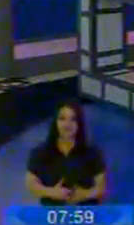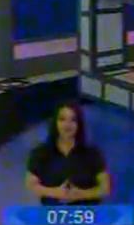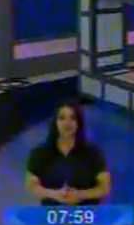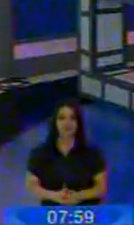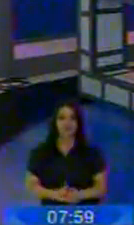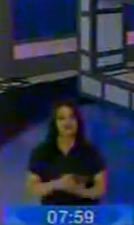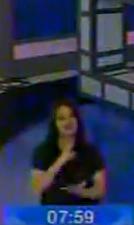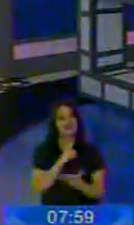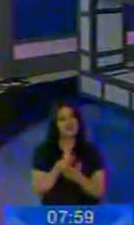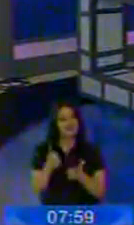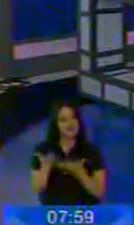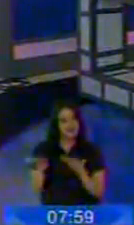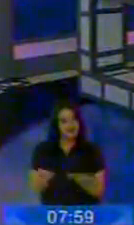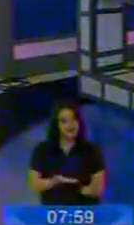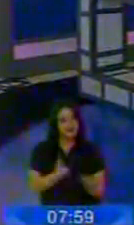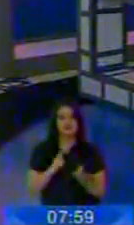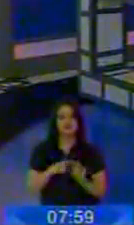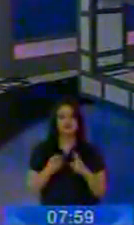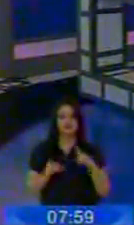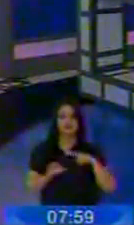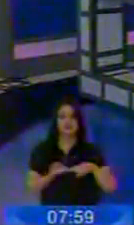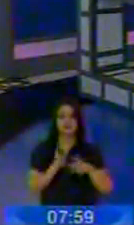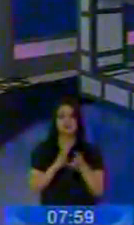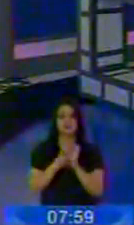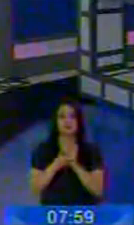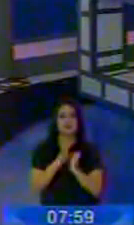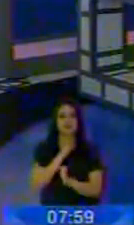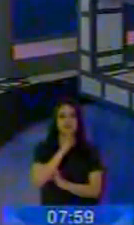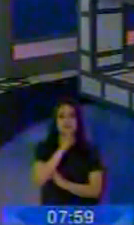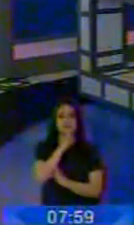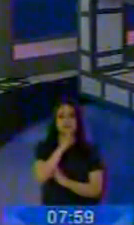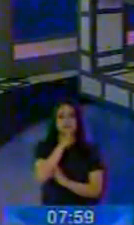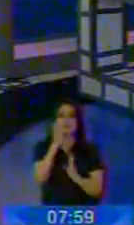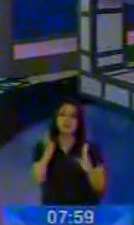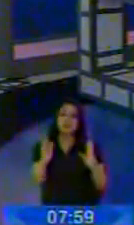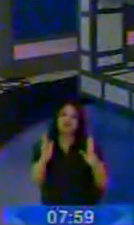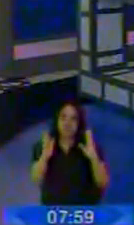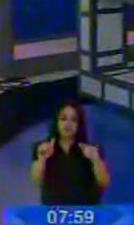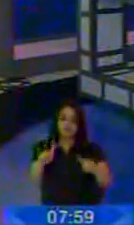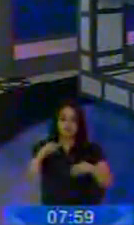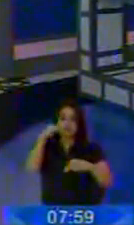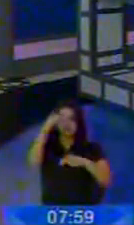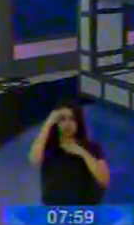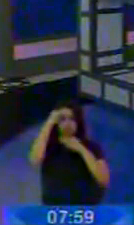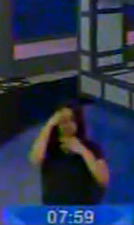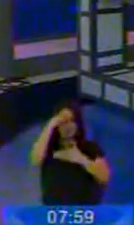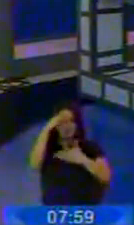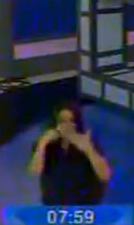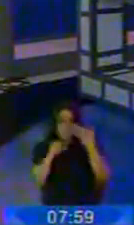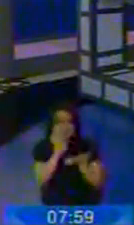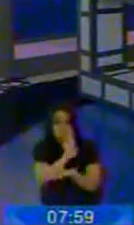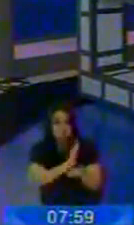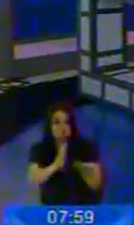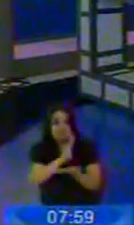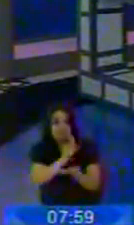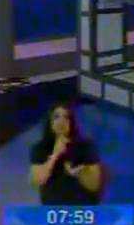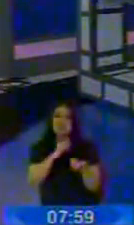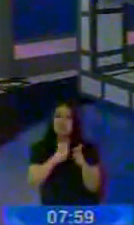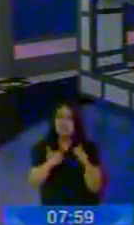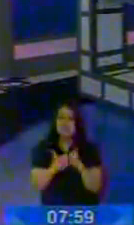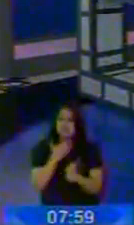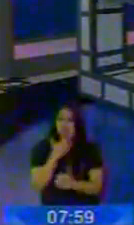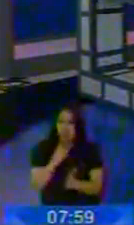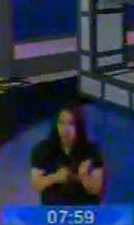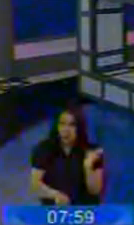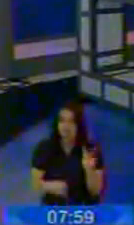damos la bienvenida a nuestros amigos televidentes, nuestros vecinos que siempre están preocupados por todas las cosas que suceden ahí en su barrio y que acuden